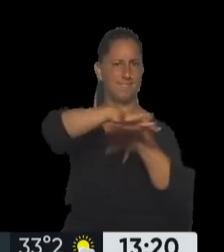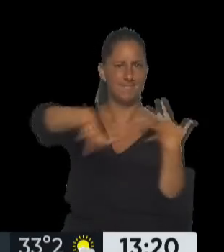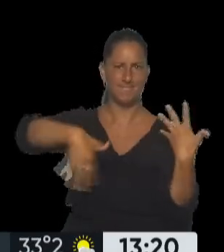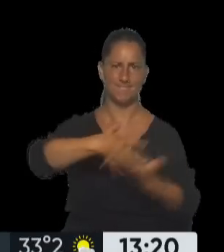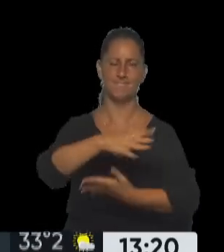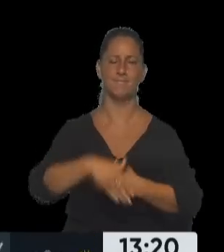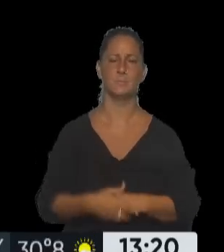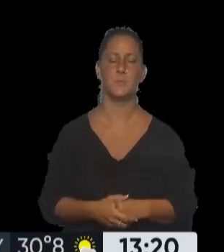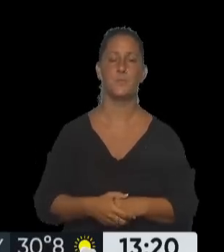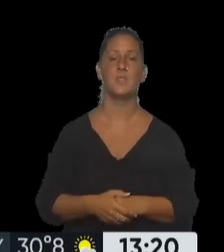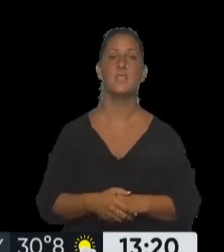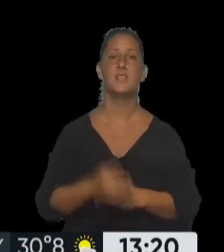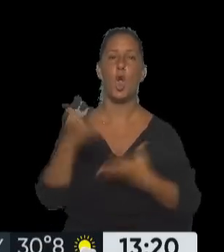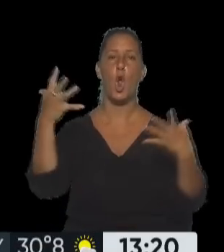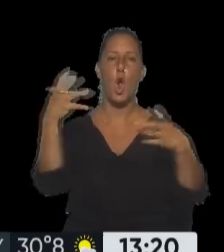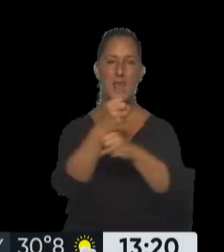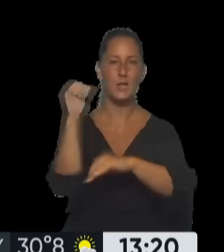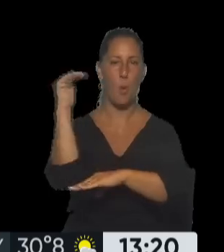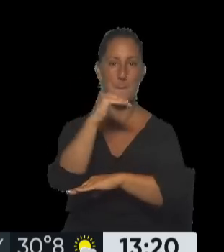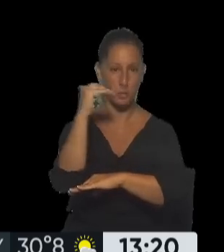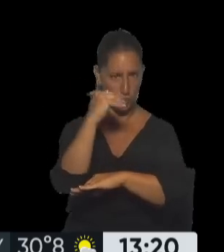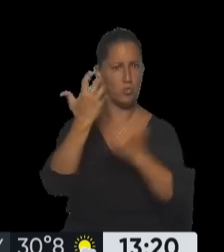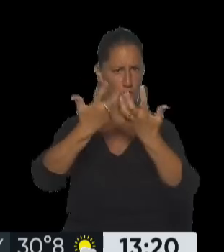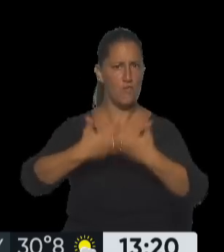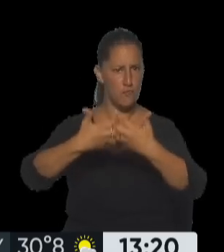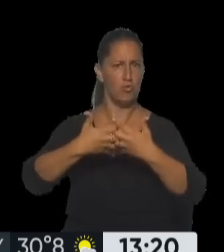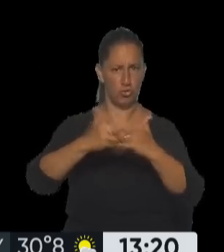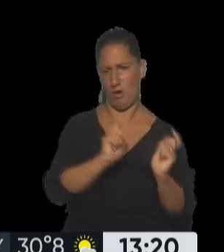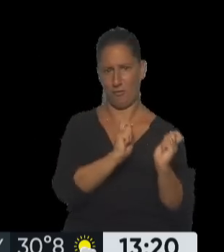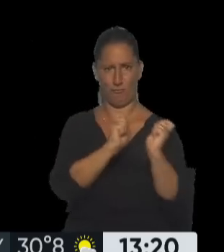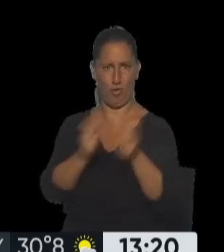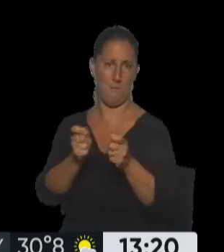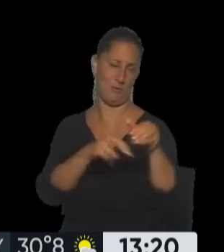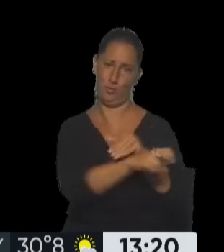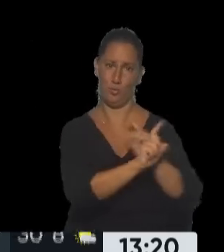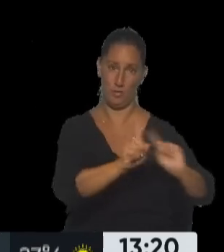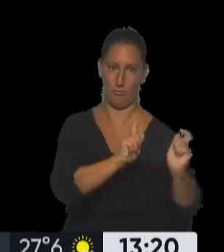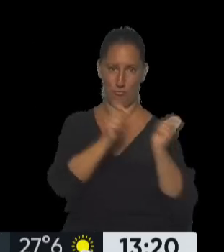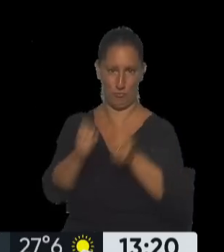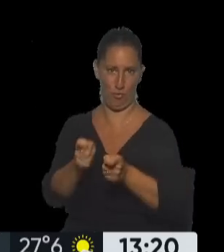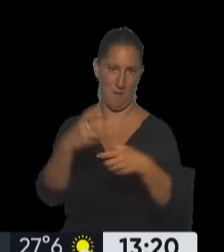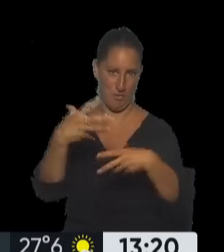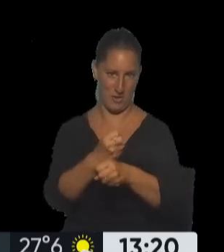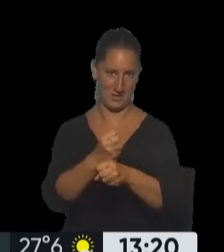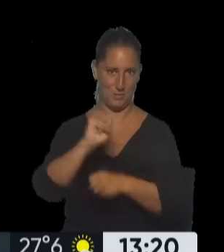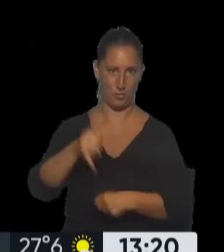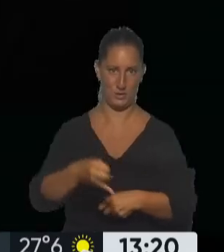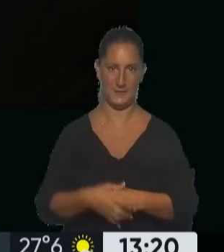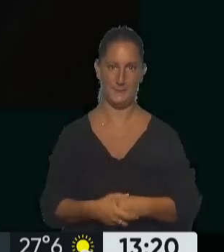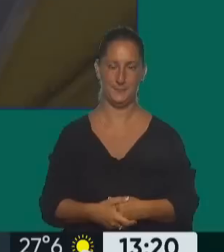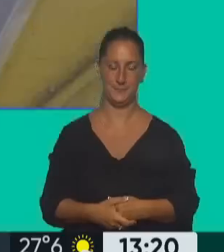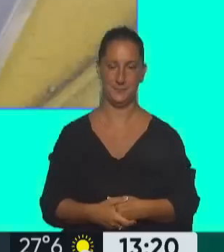Sí el metrobús está funcionando para todos aquellos pasajeros que opten por esta vía para poder saldar el hecho de no poder tomarse el subte